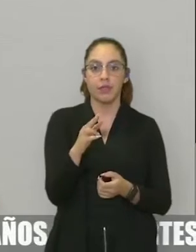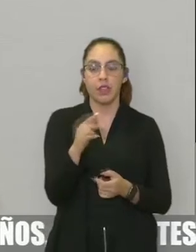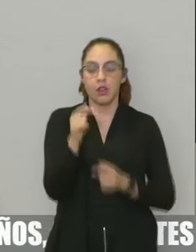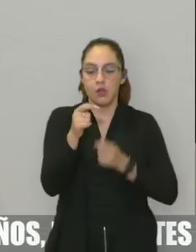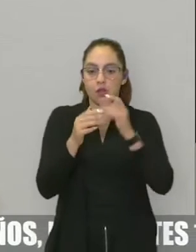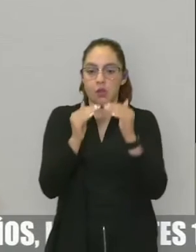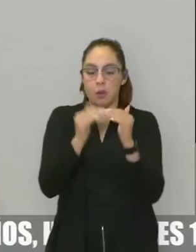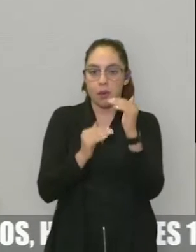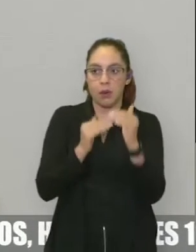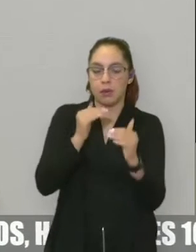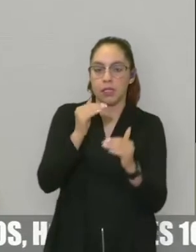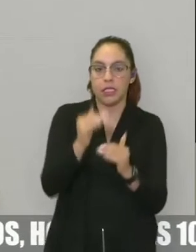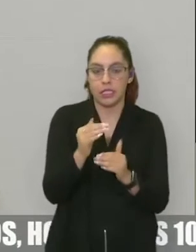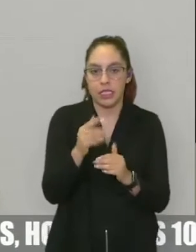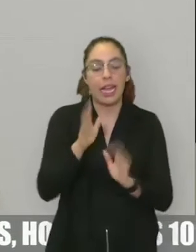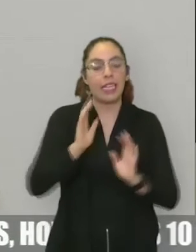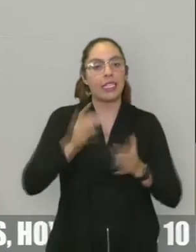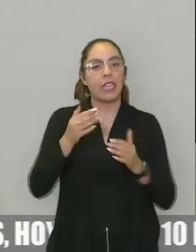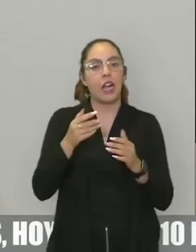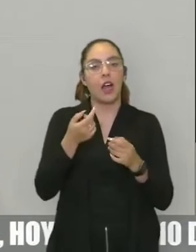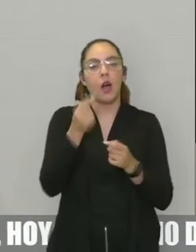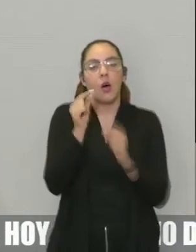que ya hemos estado presentando como estado disminuyendo